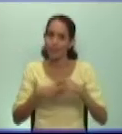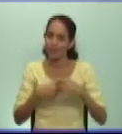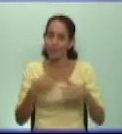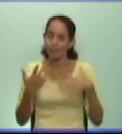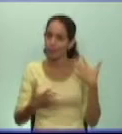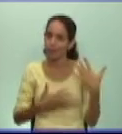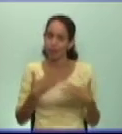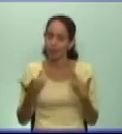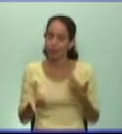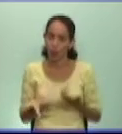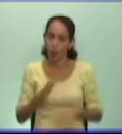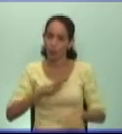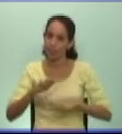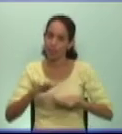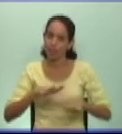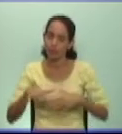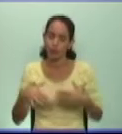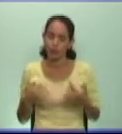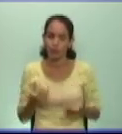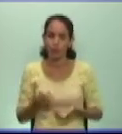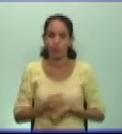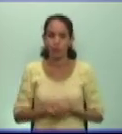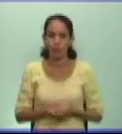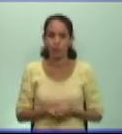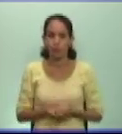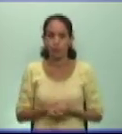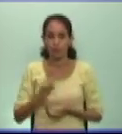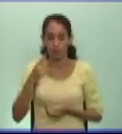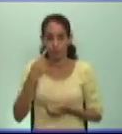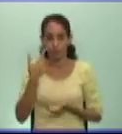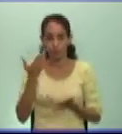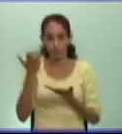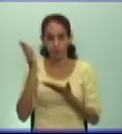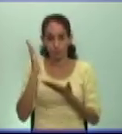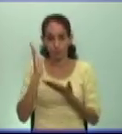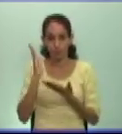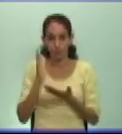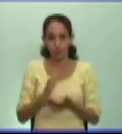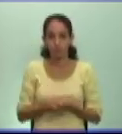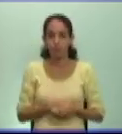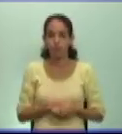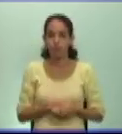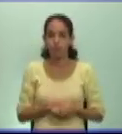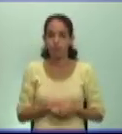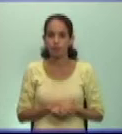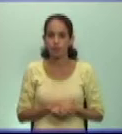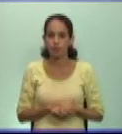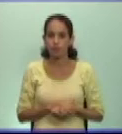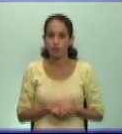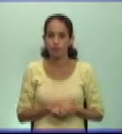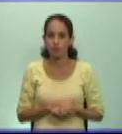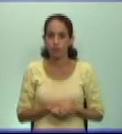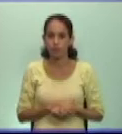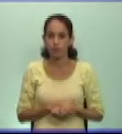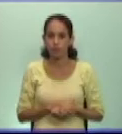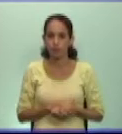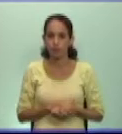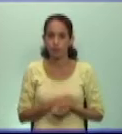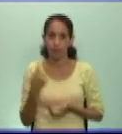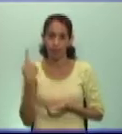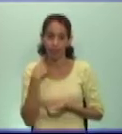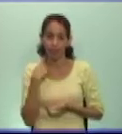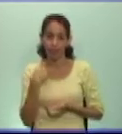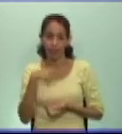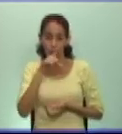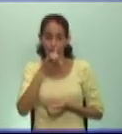que se planteaba en América Latina. Esto desde el punto de vista económico, desde el punto de vista la década del 80, bueno,